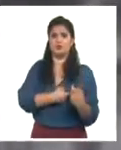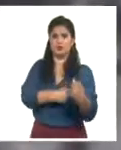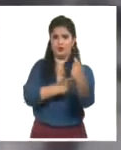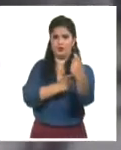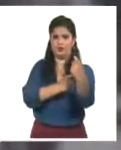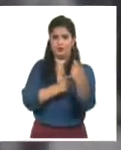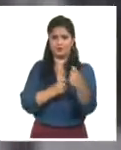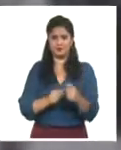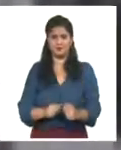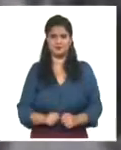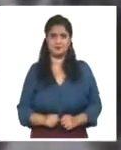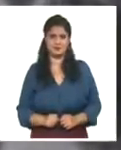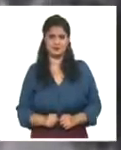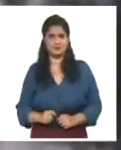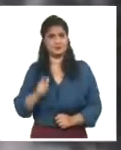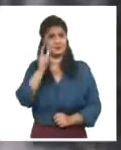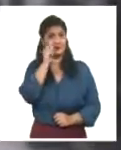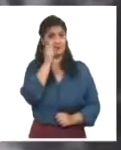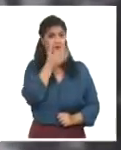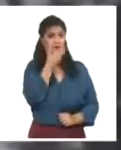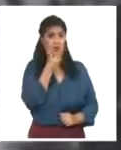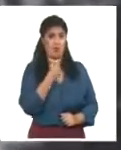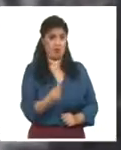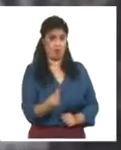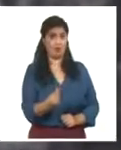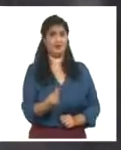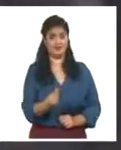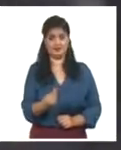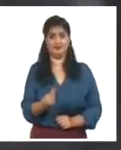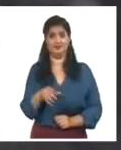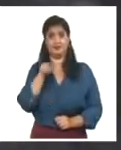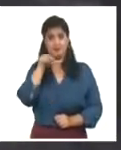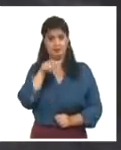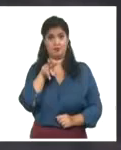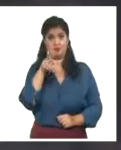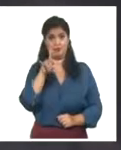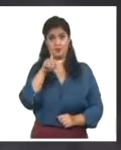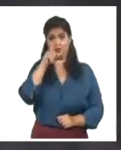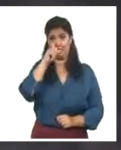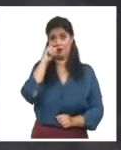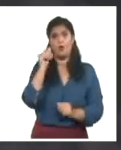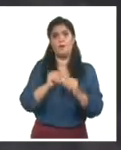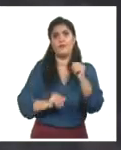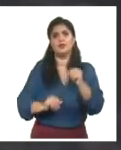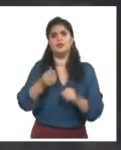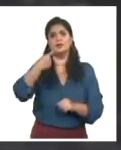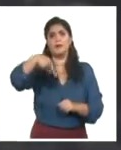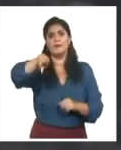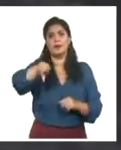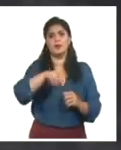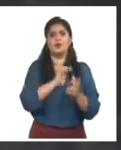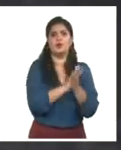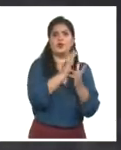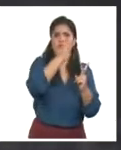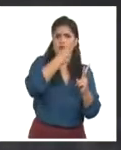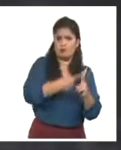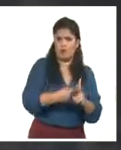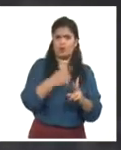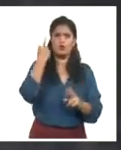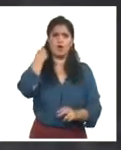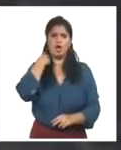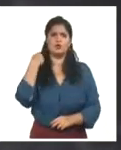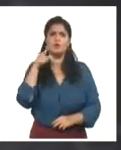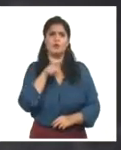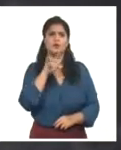revolucionario. El joven comandante del ejército rebelde presidiría aquel primero de mayo de 1959